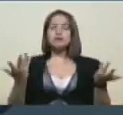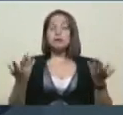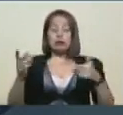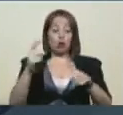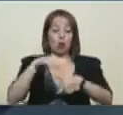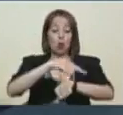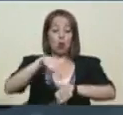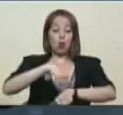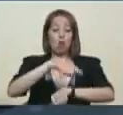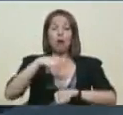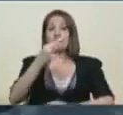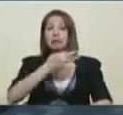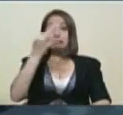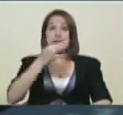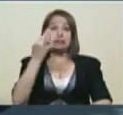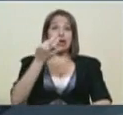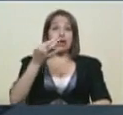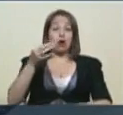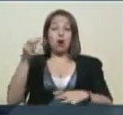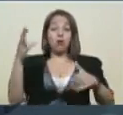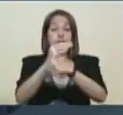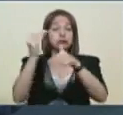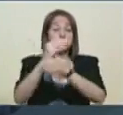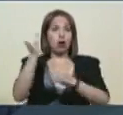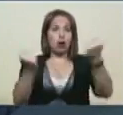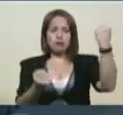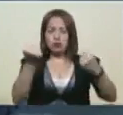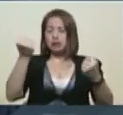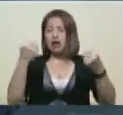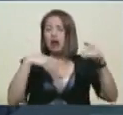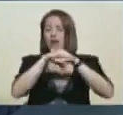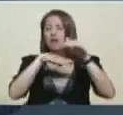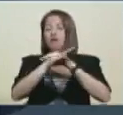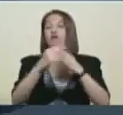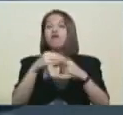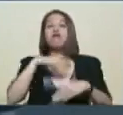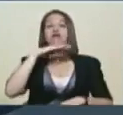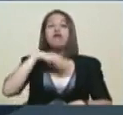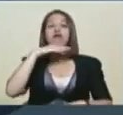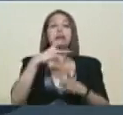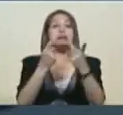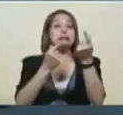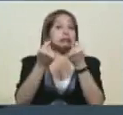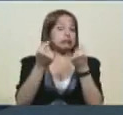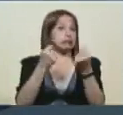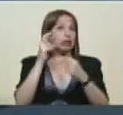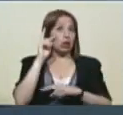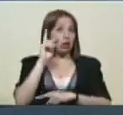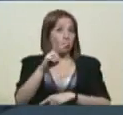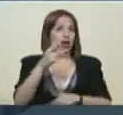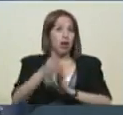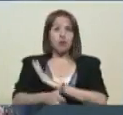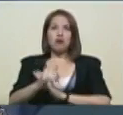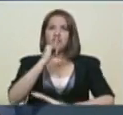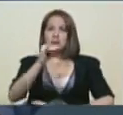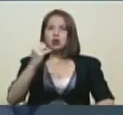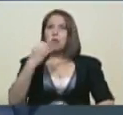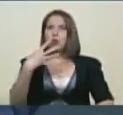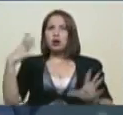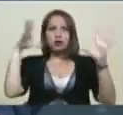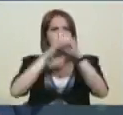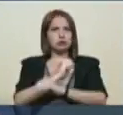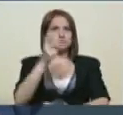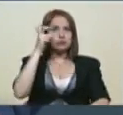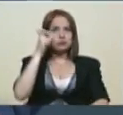una camioneta con alta suma de dinero en el sector Ceucán. ¿Qué información nos tiene al respecto, fiscal? Buenas noches, lo